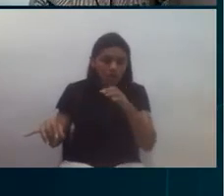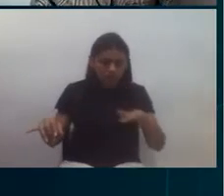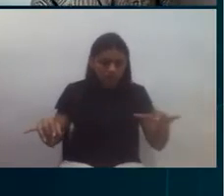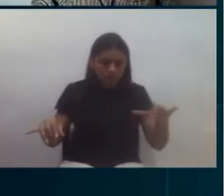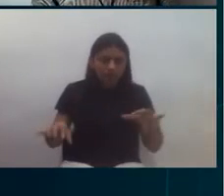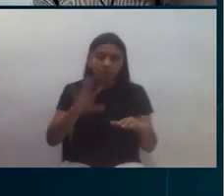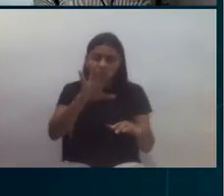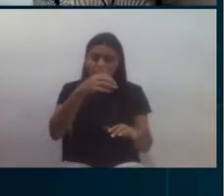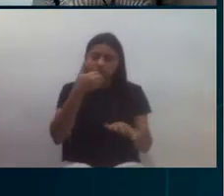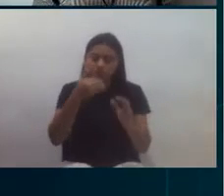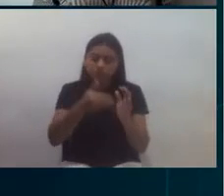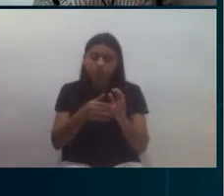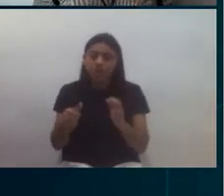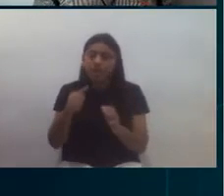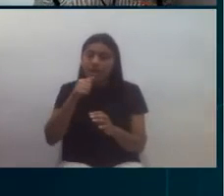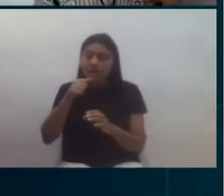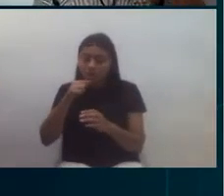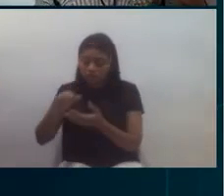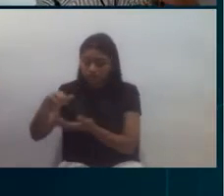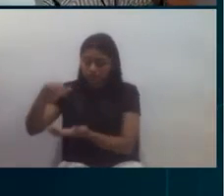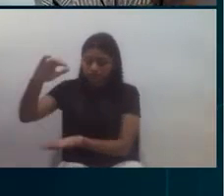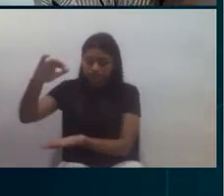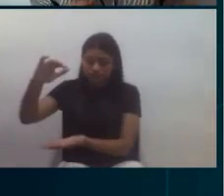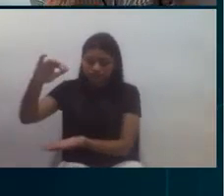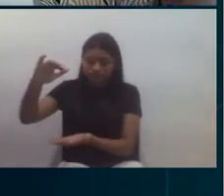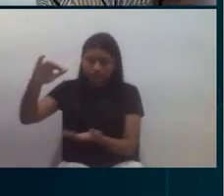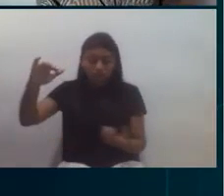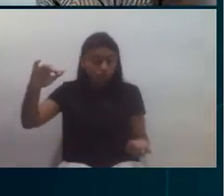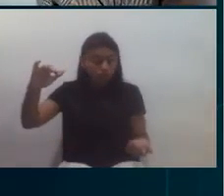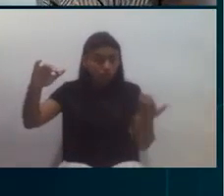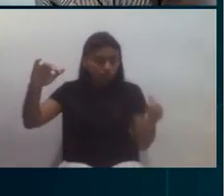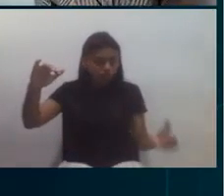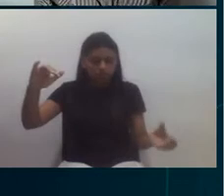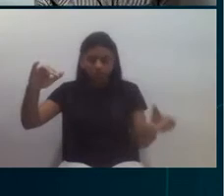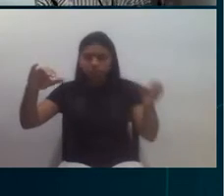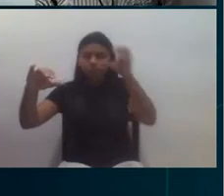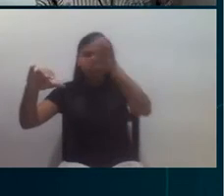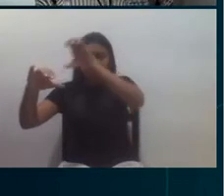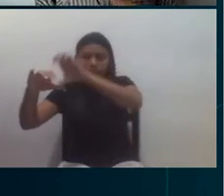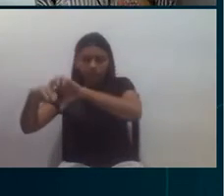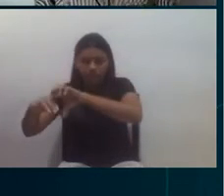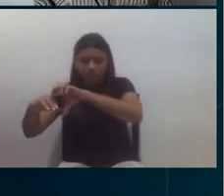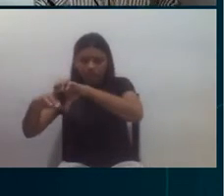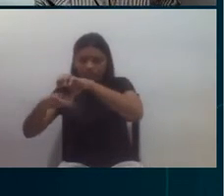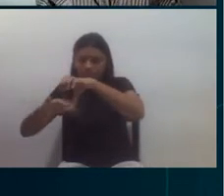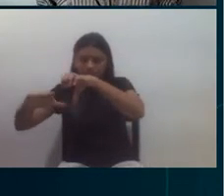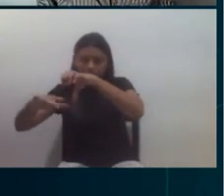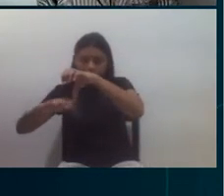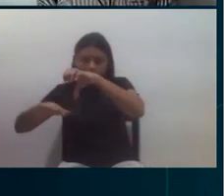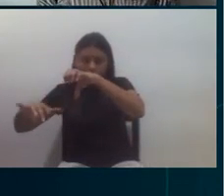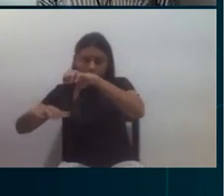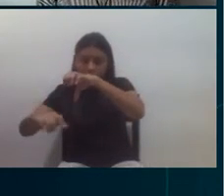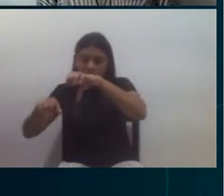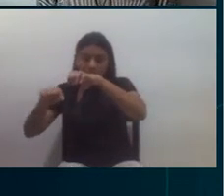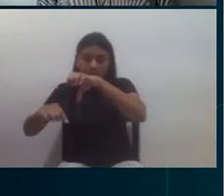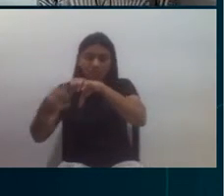solvente, entonces la reacción de transesterificación, que es con solvente, va a